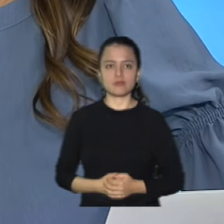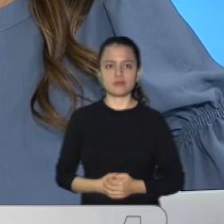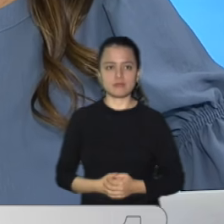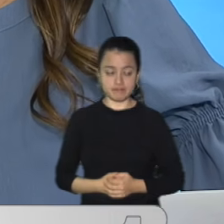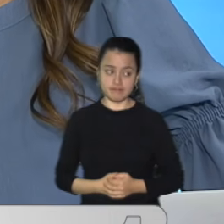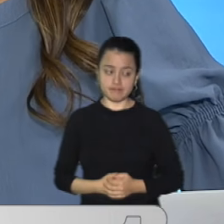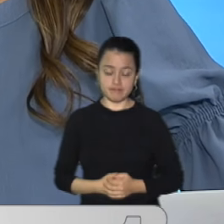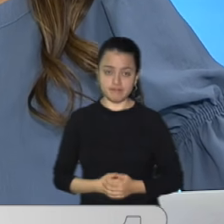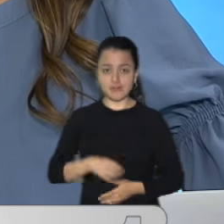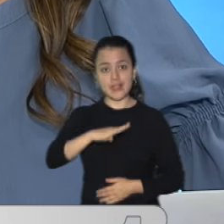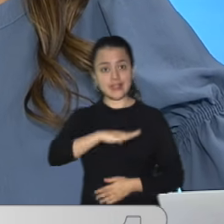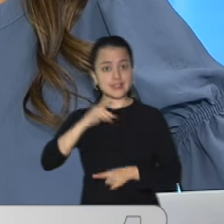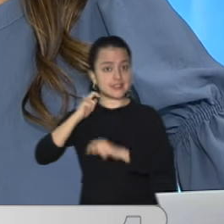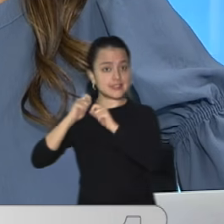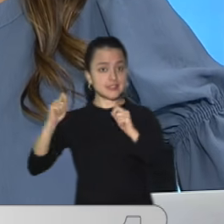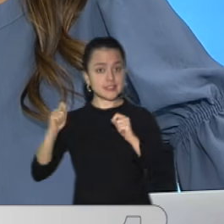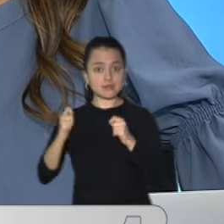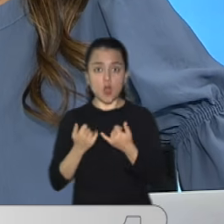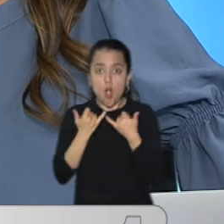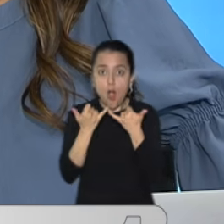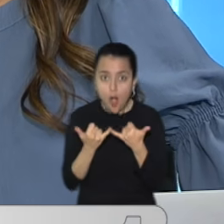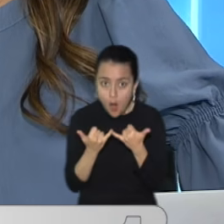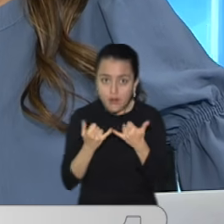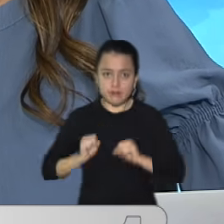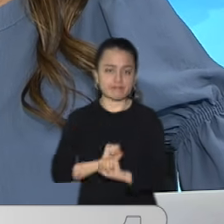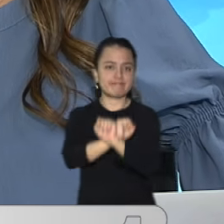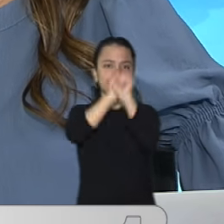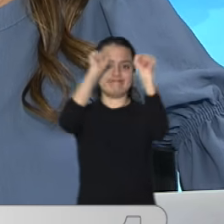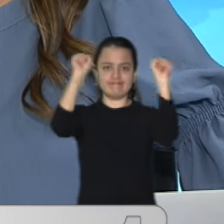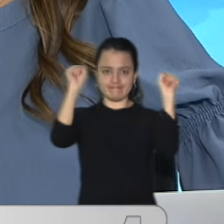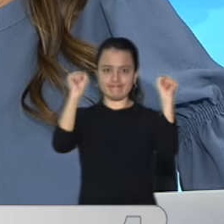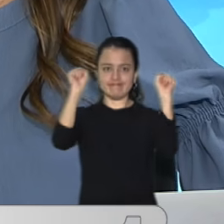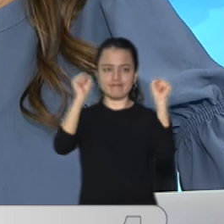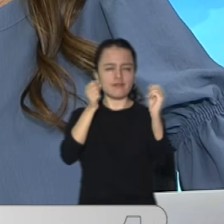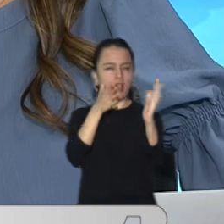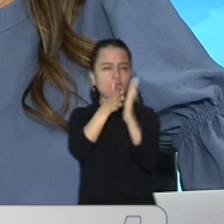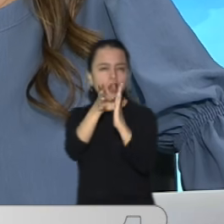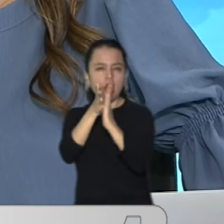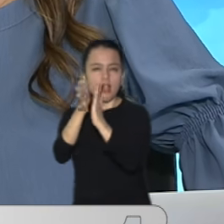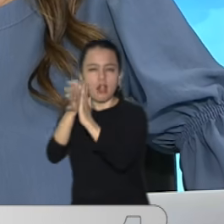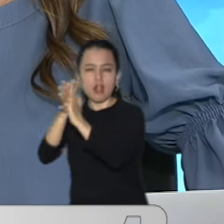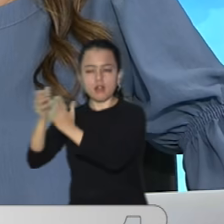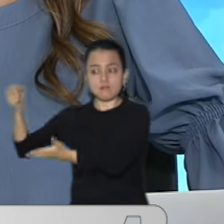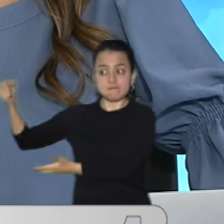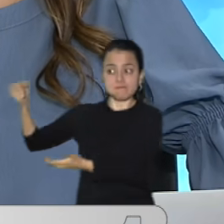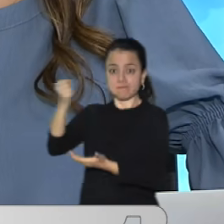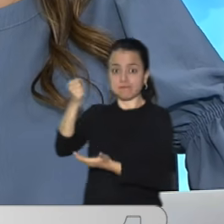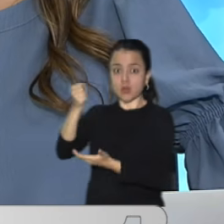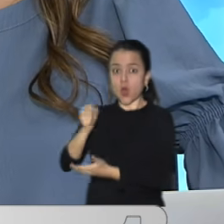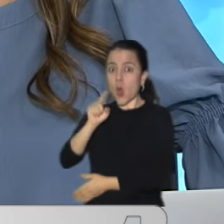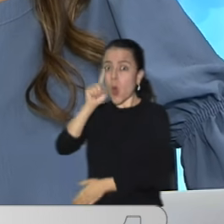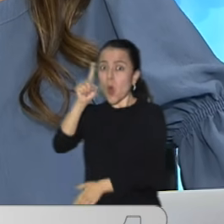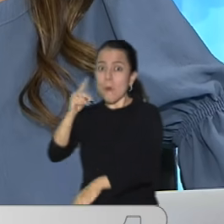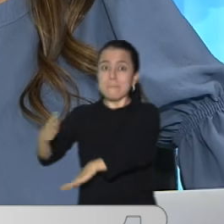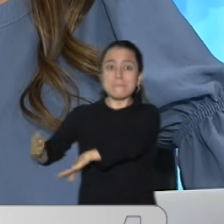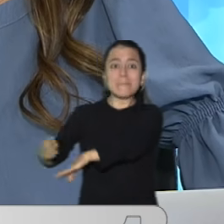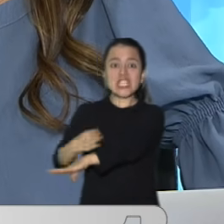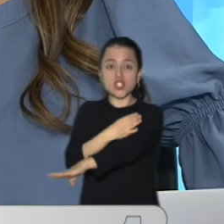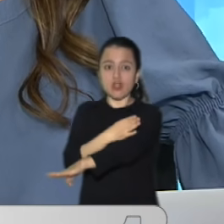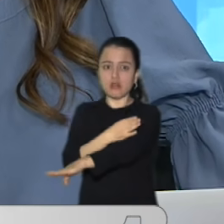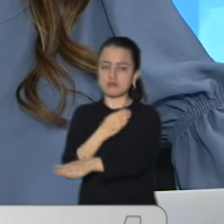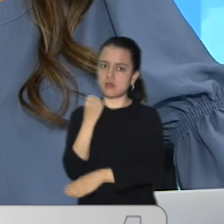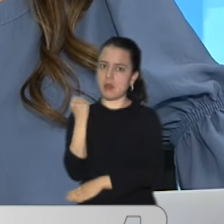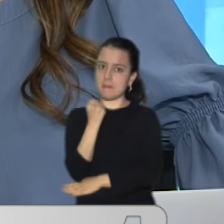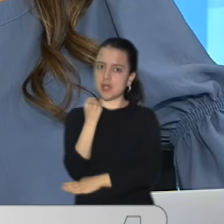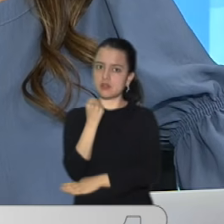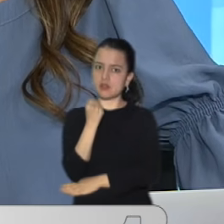La alcaldesa Claudia López aseguró esta mañana que el gobierno nacional entregará $1 billón para salvar Transmilenio, lo que equivale